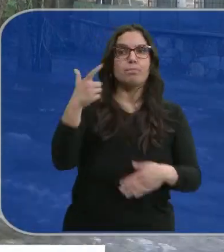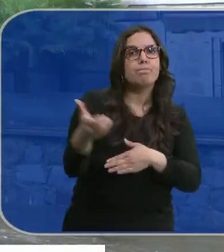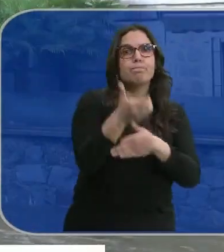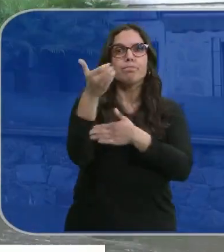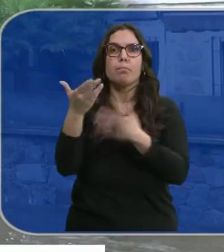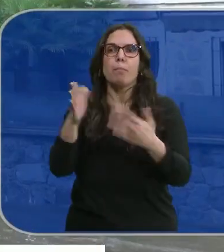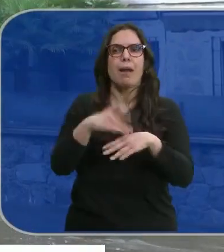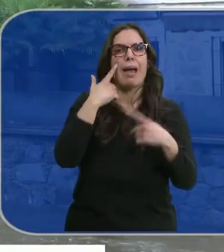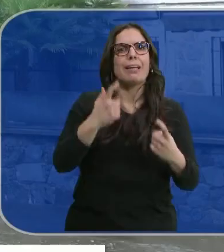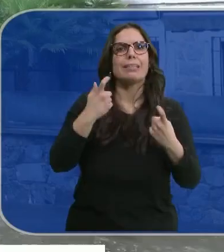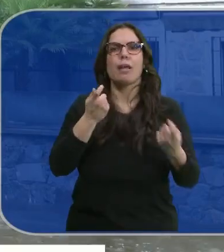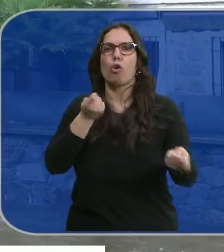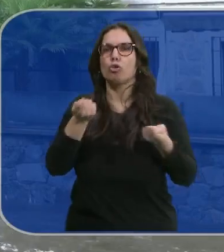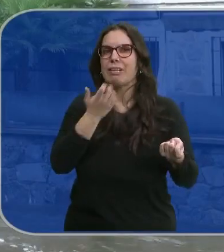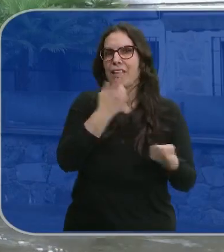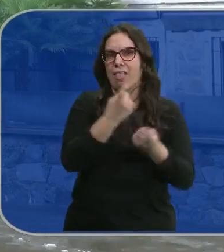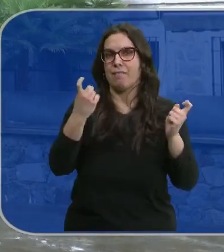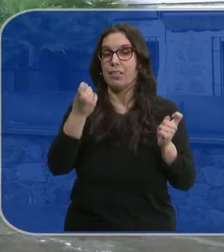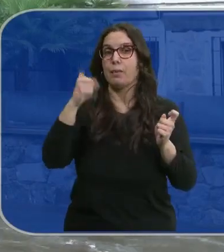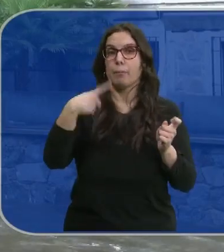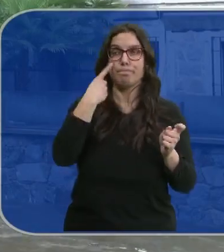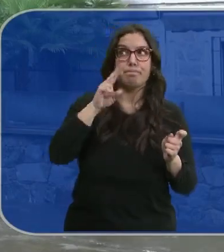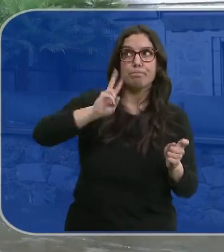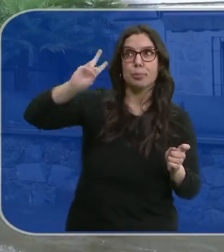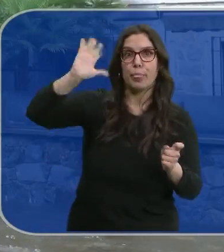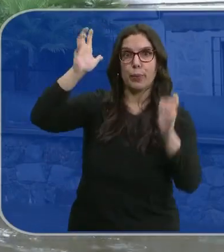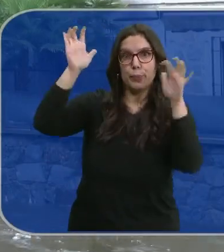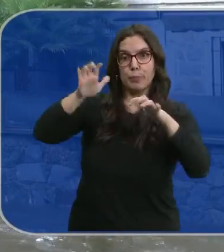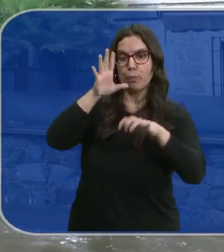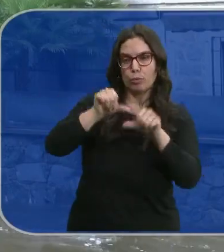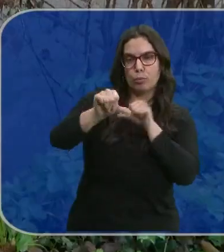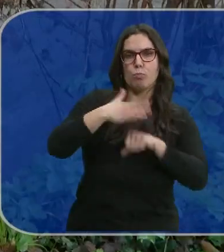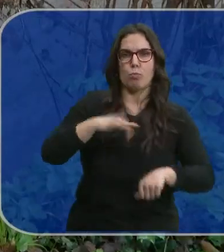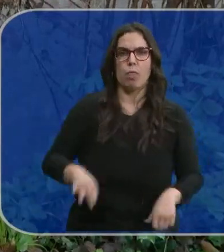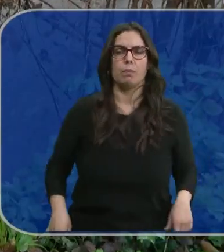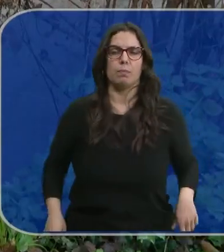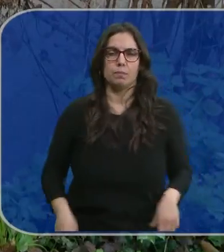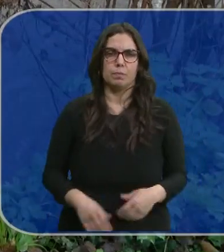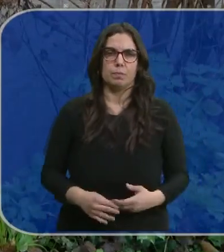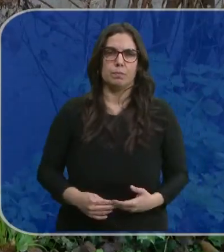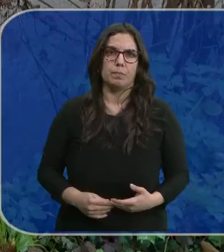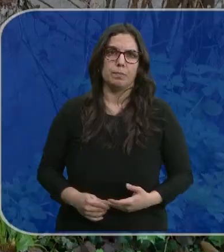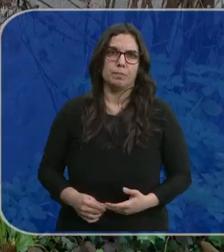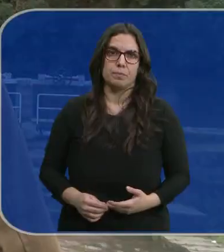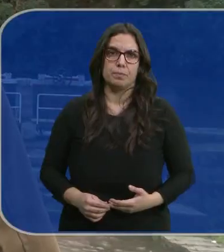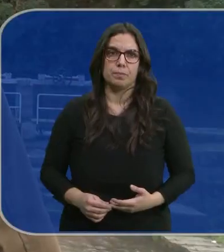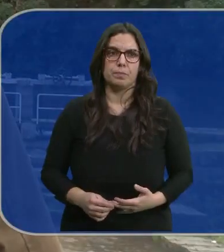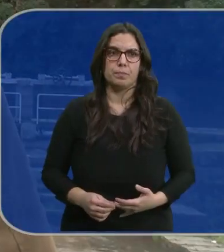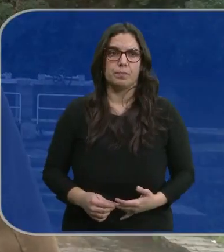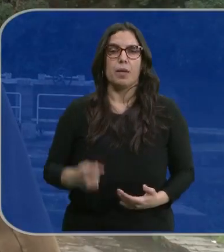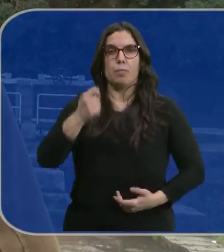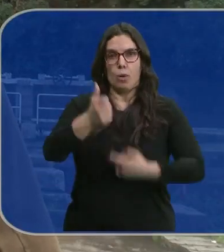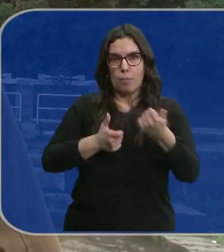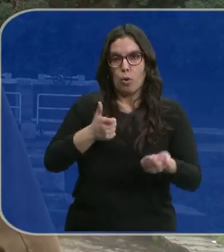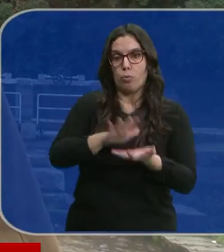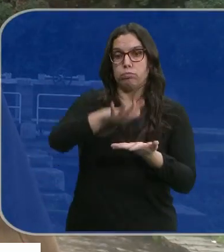que controlar la situación, también pendientes de esas lluvias que parece que podrían caer en las próximas horas. Va remitiendo un